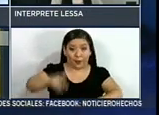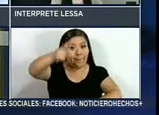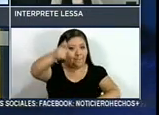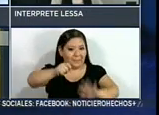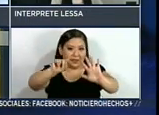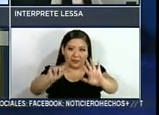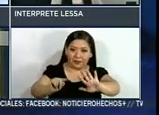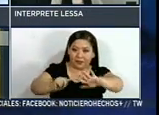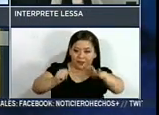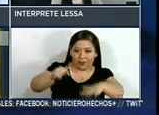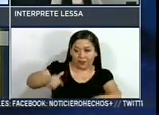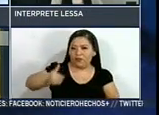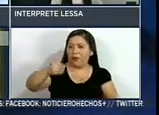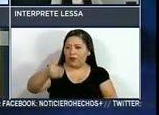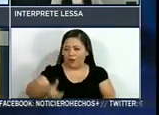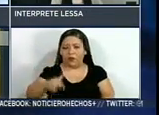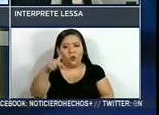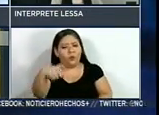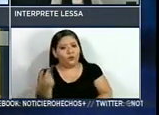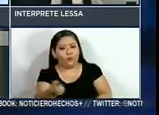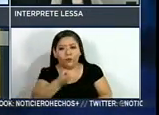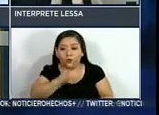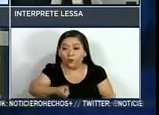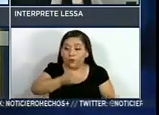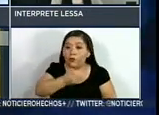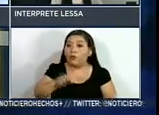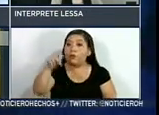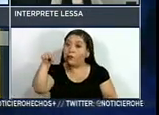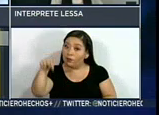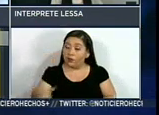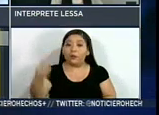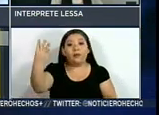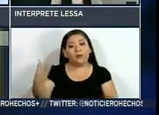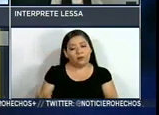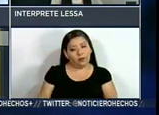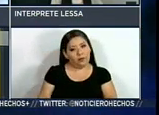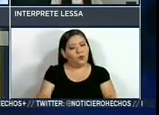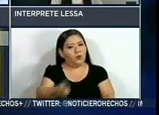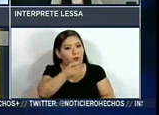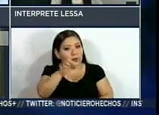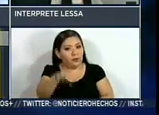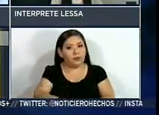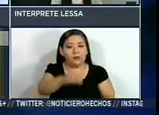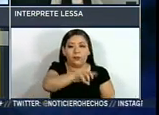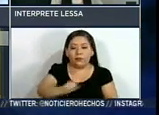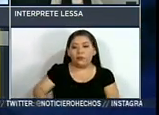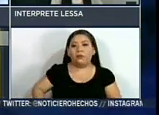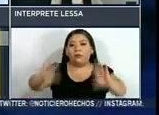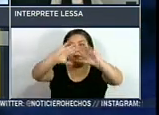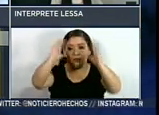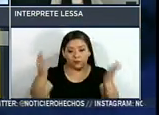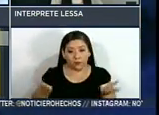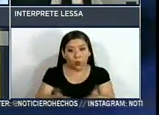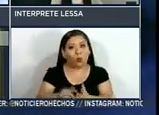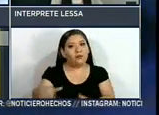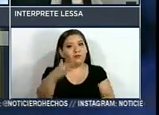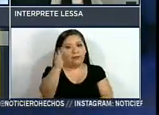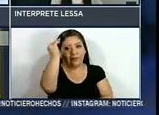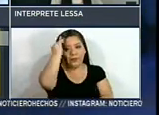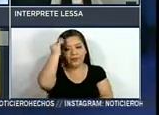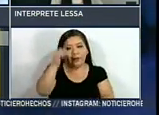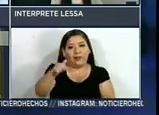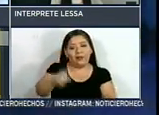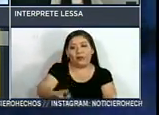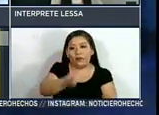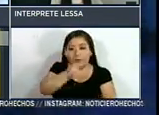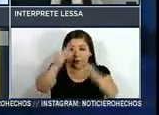de este año y lo hacemos con la entrega informativa correspondiente a ese día. Noticias locales y noticias internacionales, ustedes las conocen aquí en Hechos